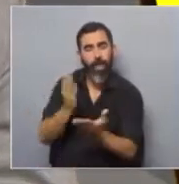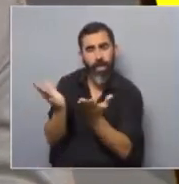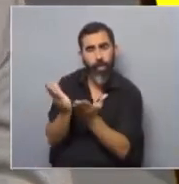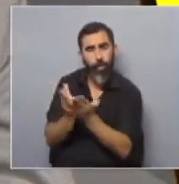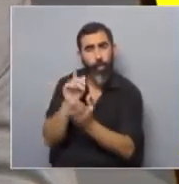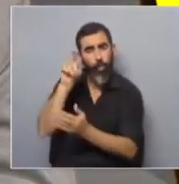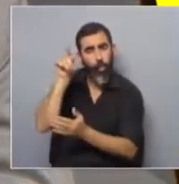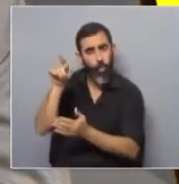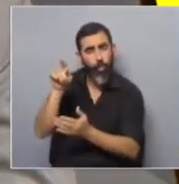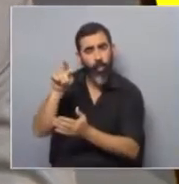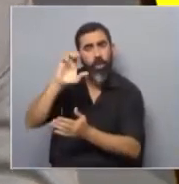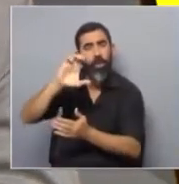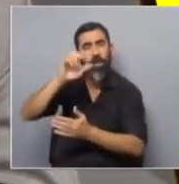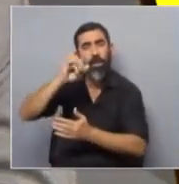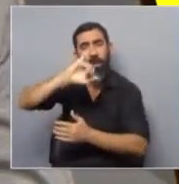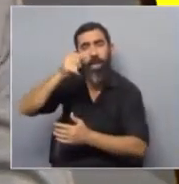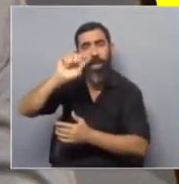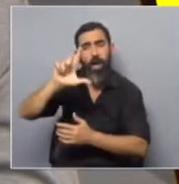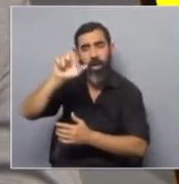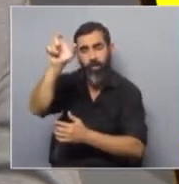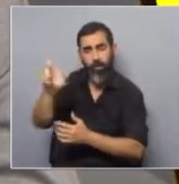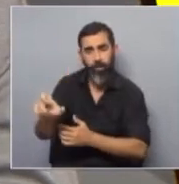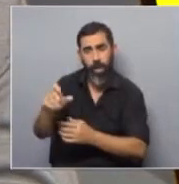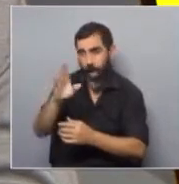Cajal, obtiene una capacitación, si se quiere, de